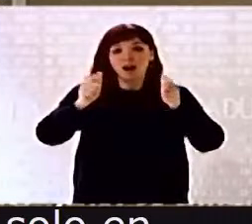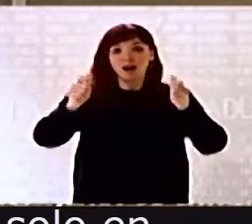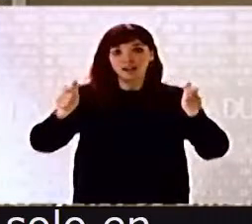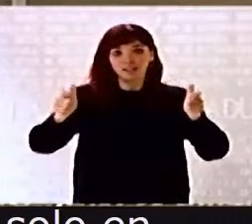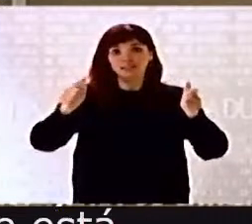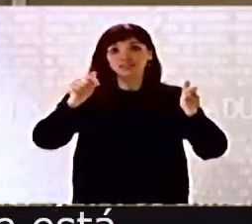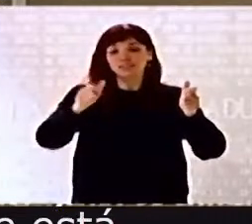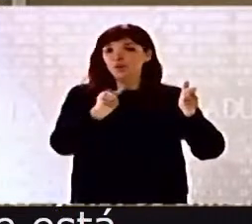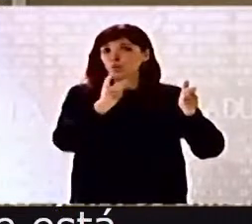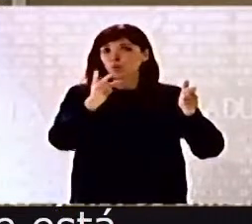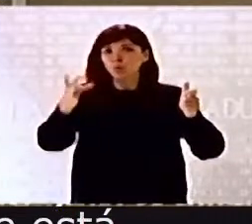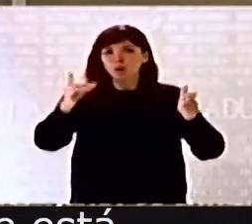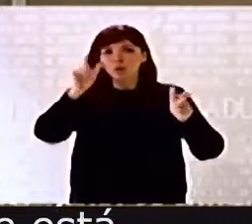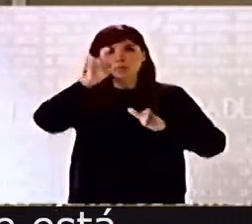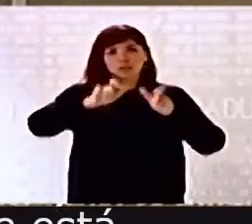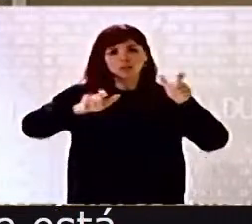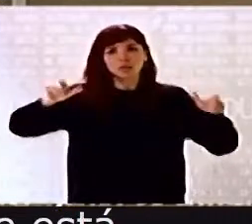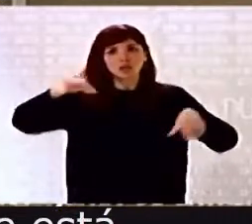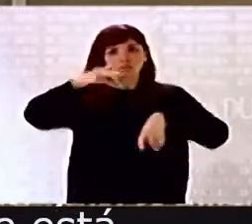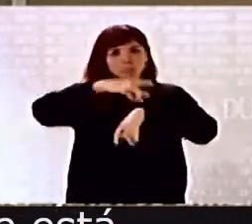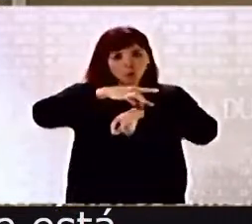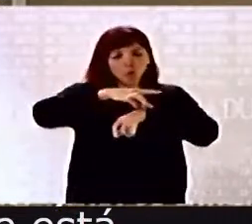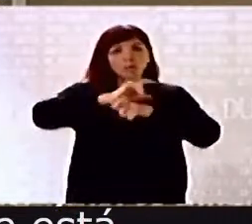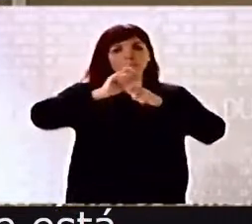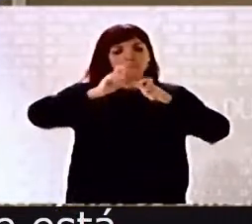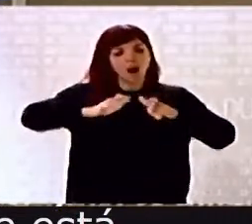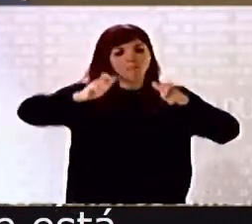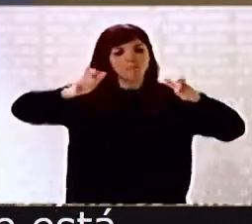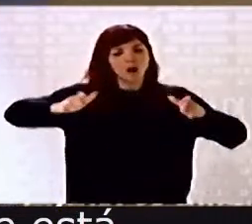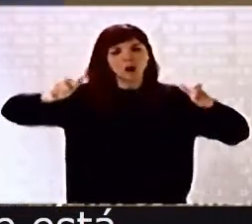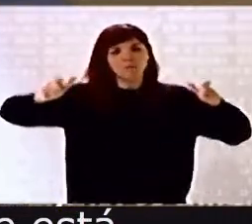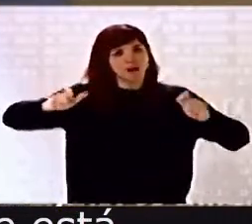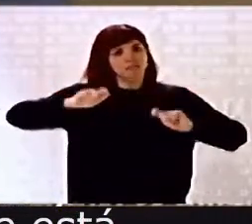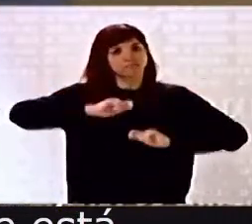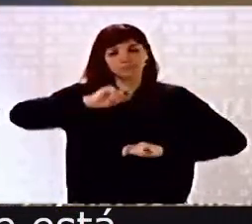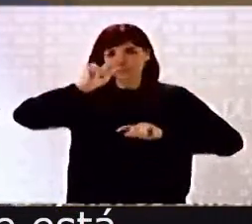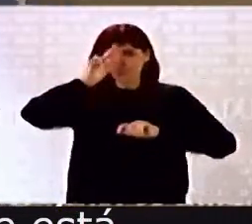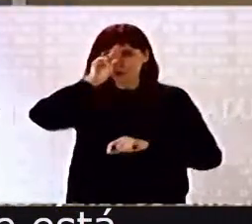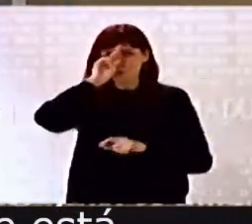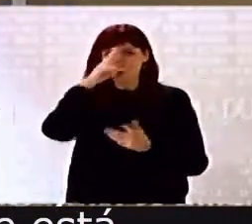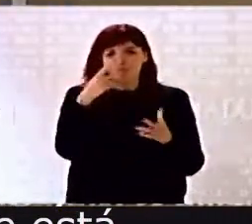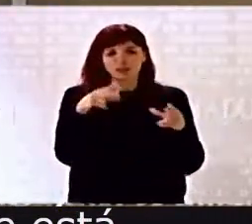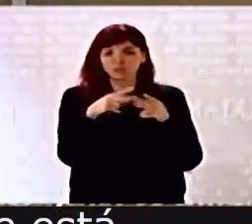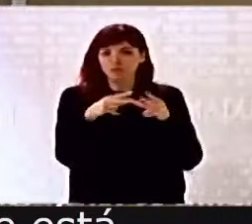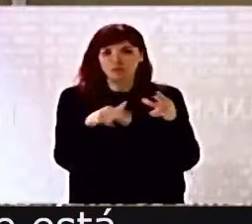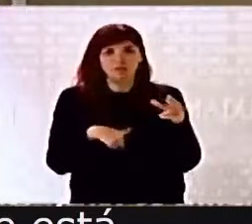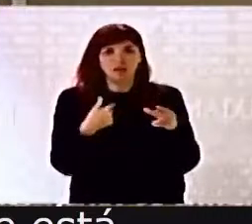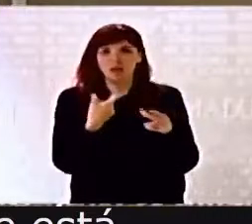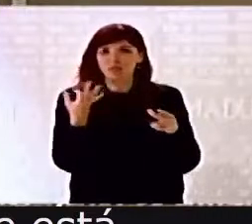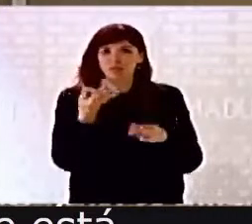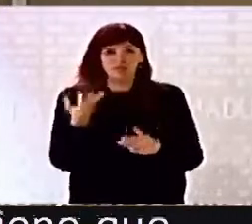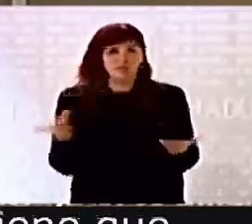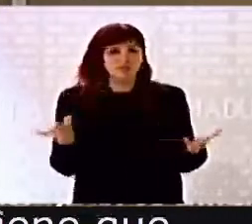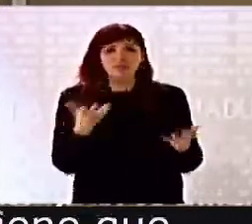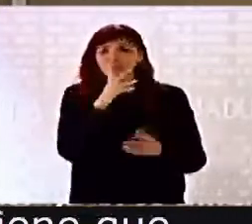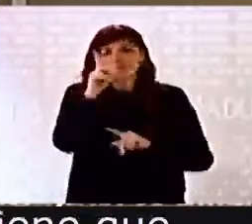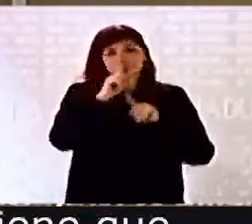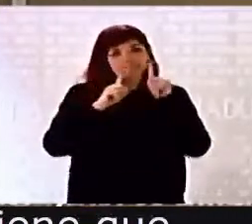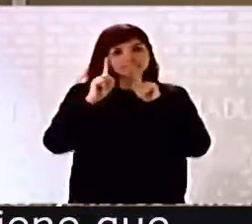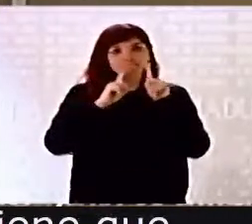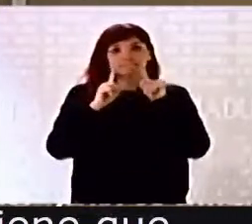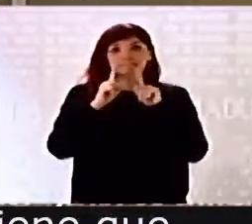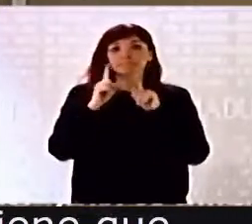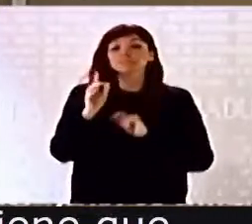en el número de contagios, nos tiene que tener preocupados como sociedad y nos tiene que tener